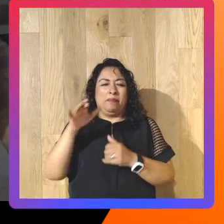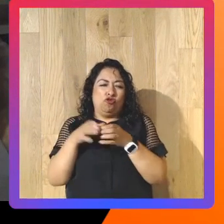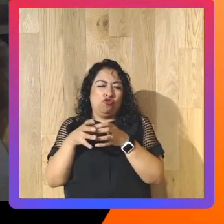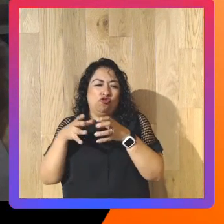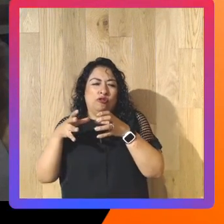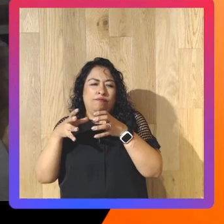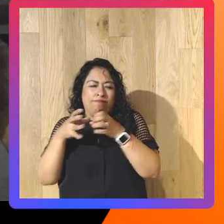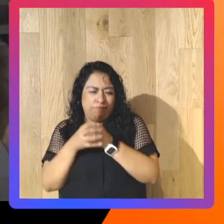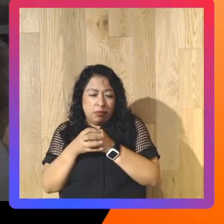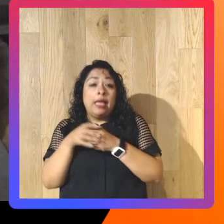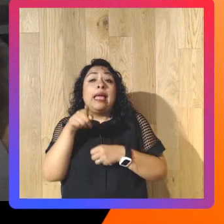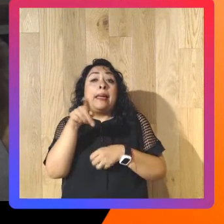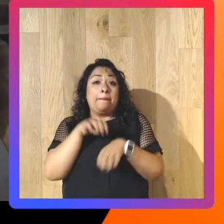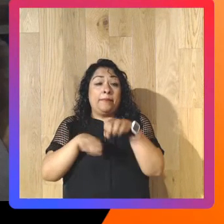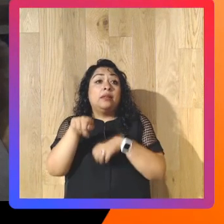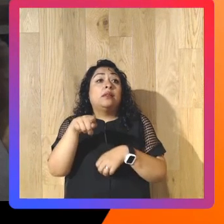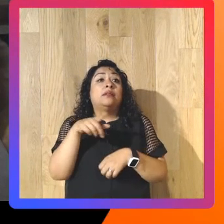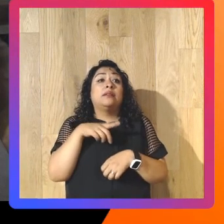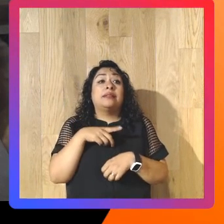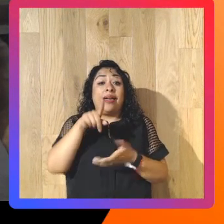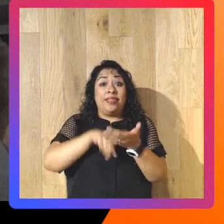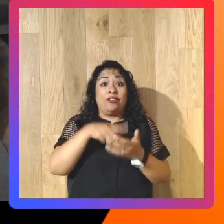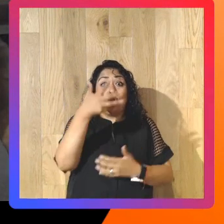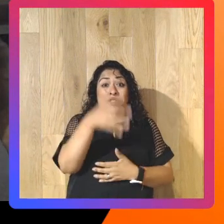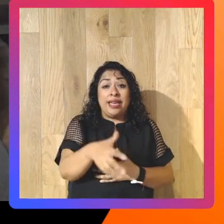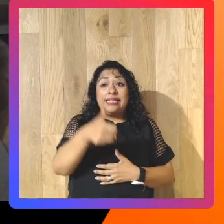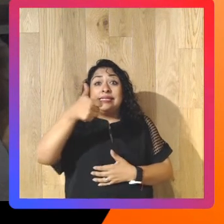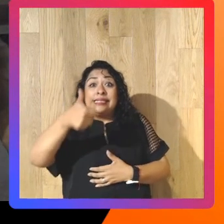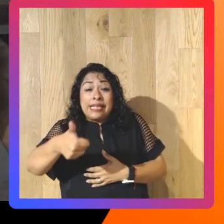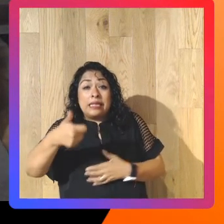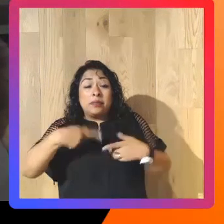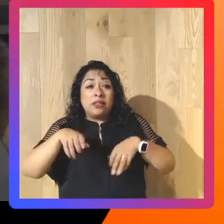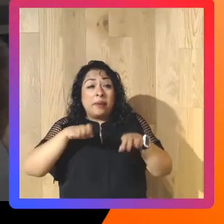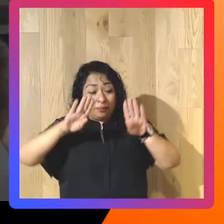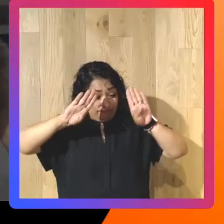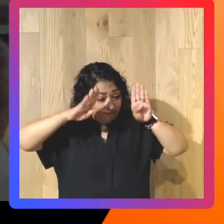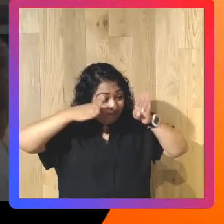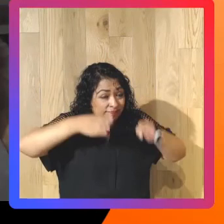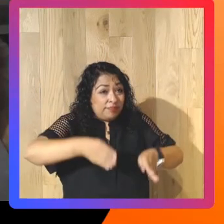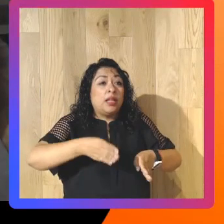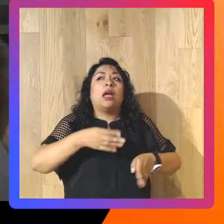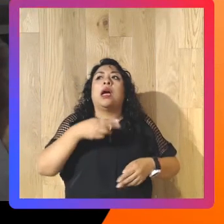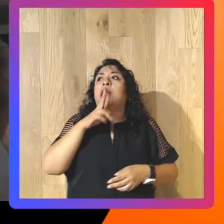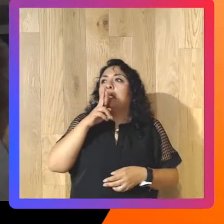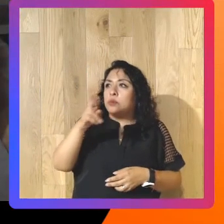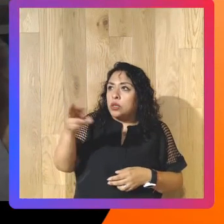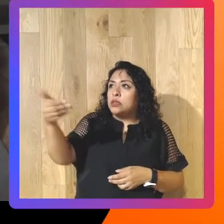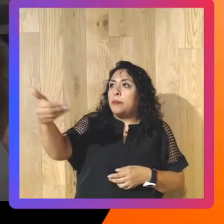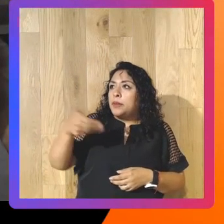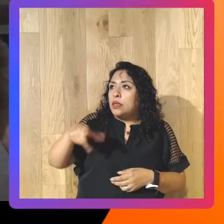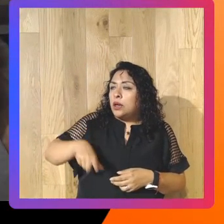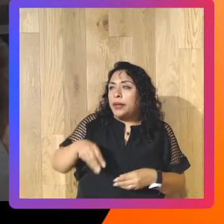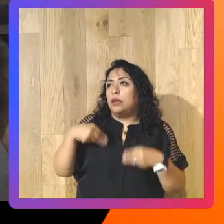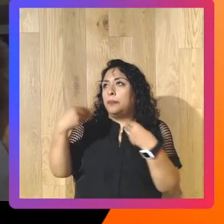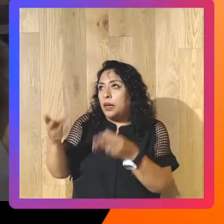empresas en donde 6 de cada 10 colaboradores están dedicados a dar las respuestas que pide el